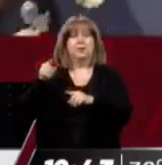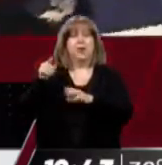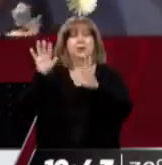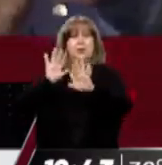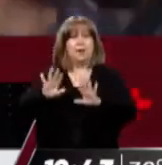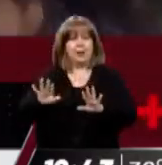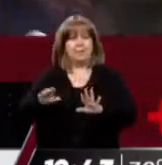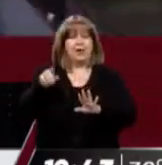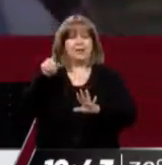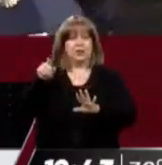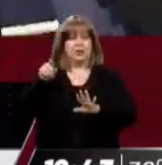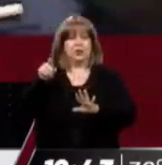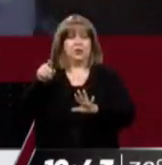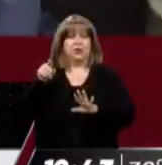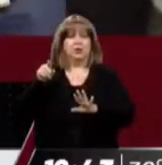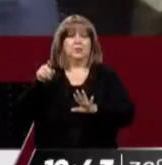una preparación fantástica